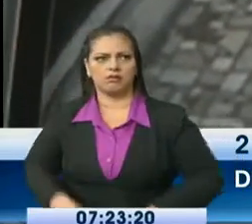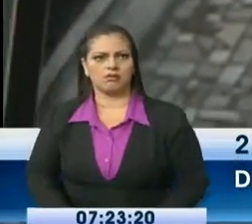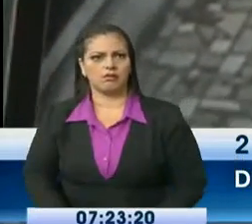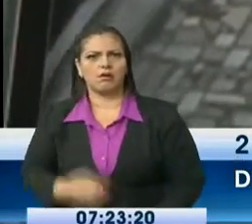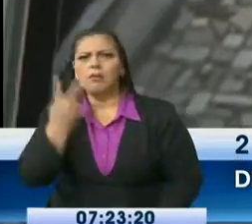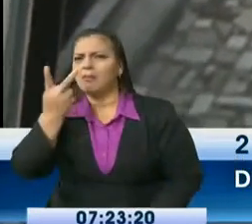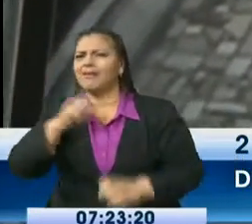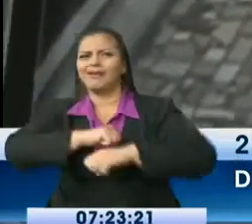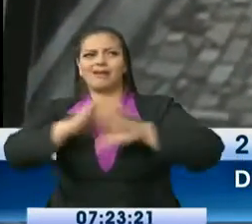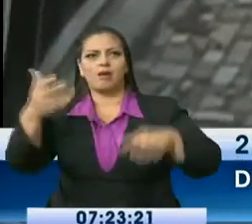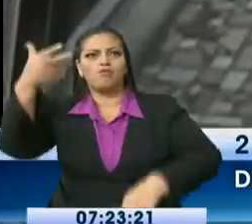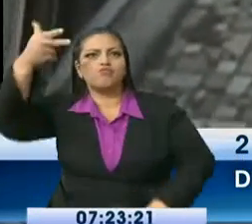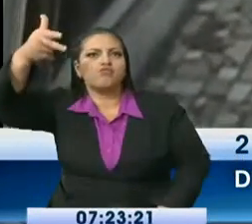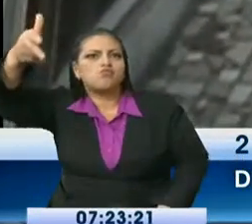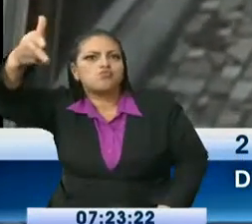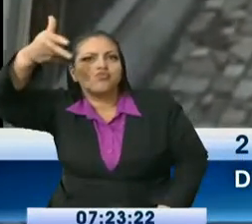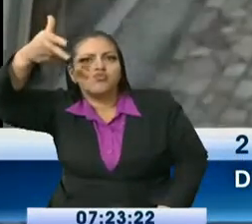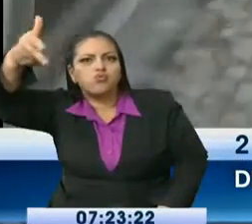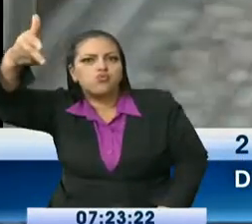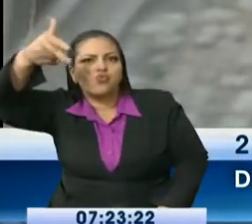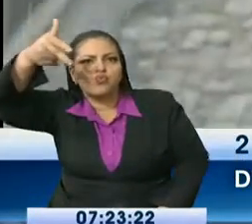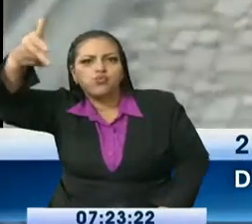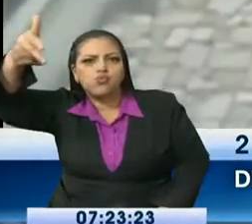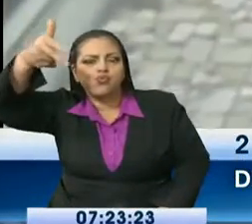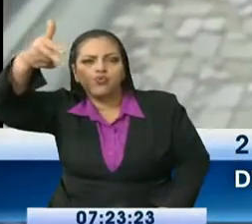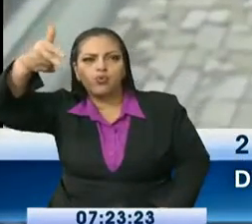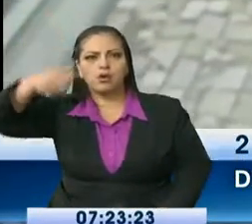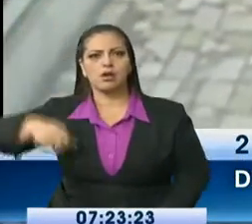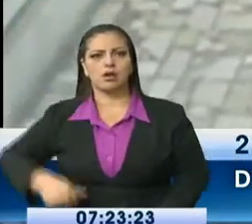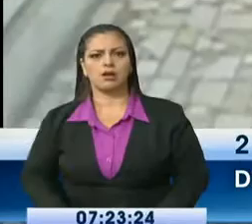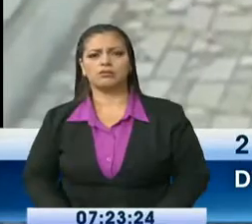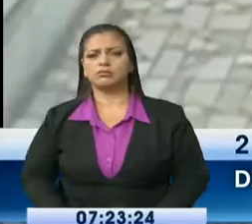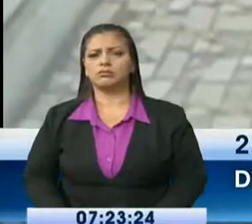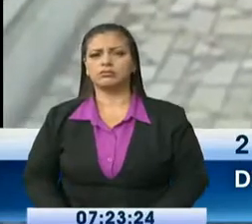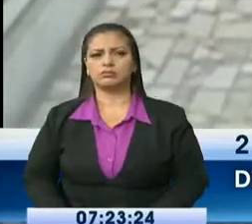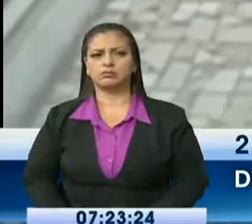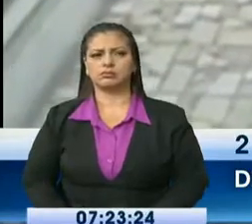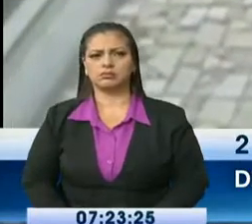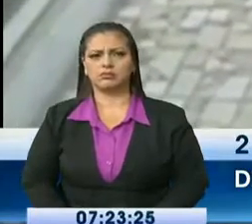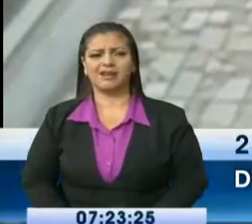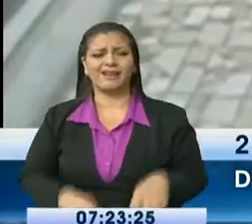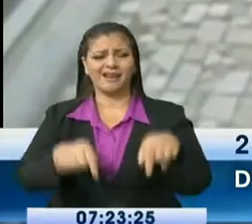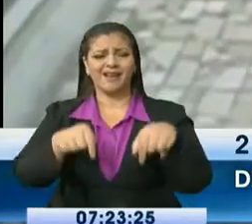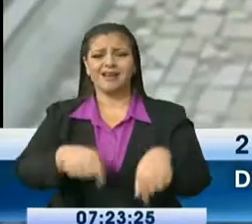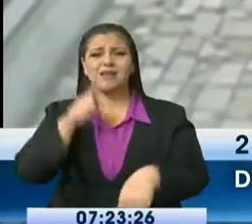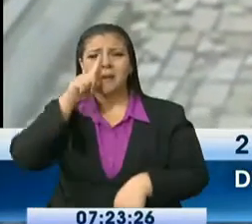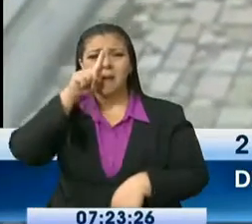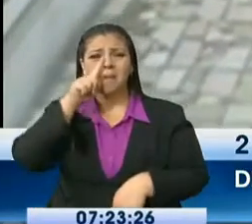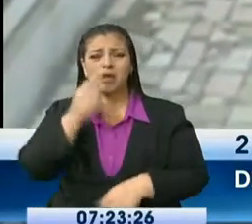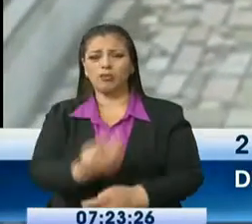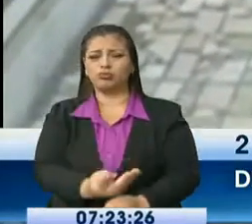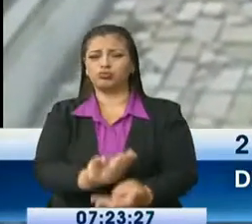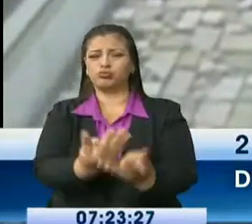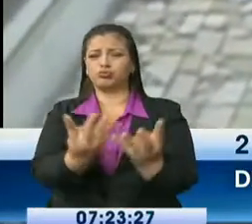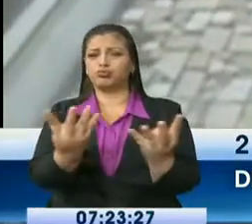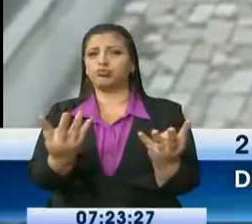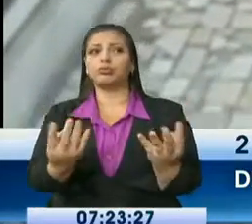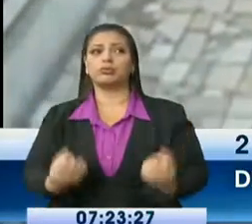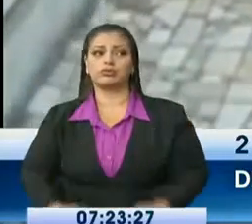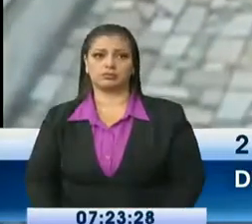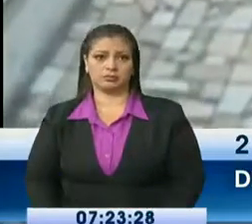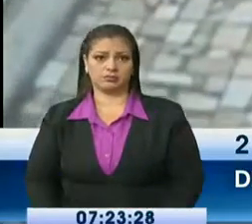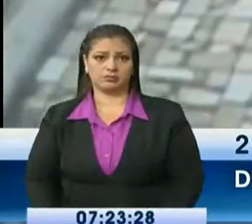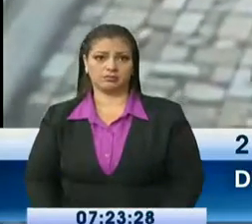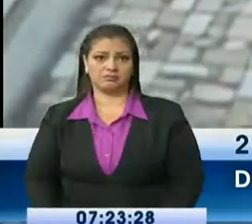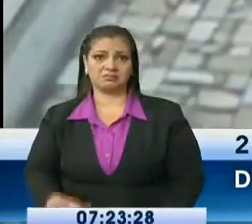están comunicando, no, esa puerta no, la de más adelante. Tenemos muchos trabajadores, no estoy culpando a todos los trabajadores, pero usted sabe que ningún pillo viene y